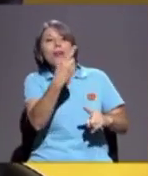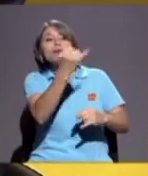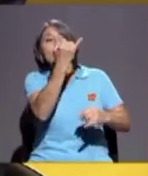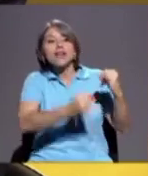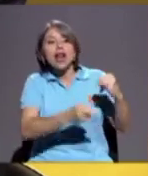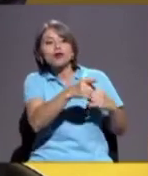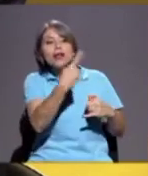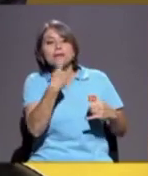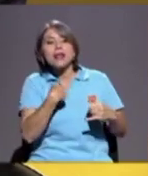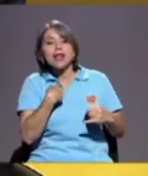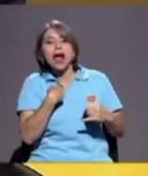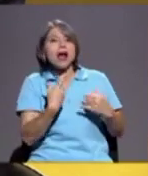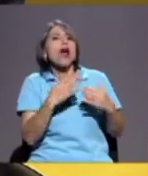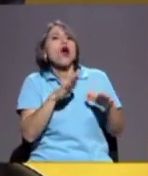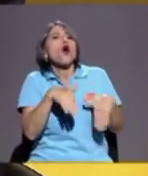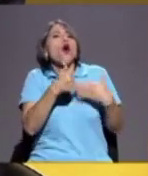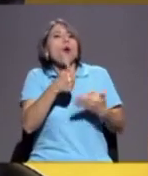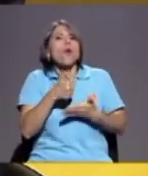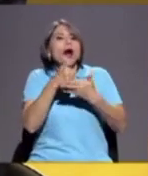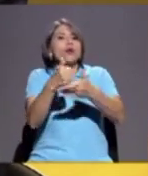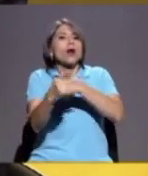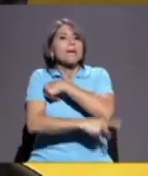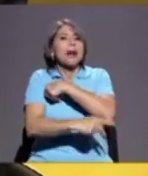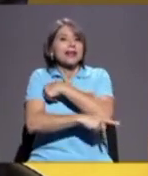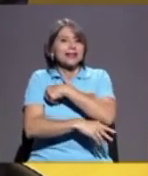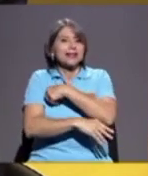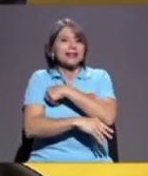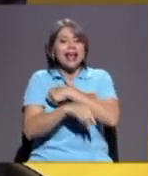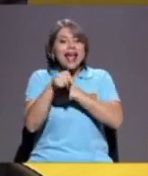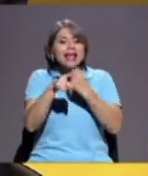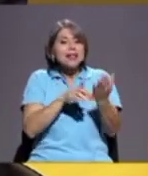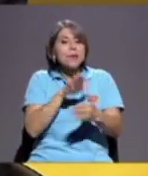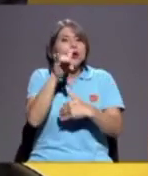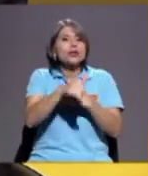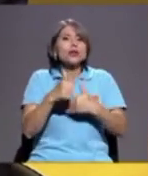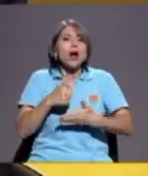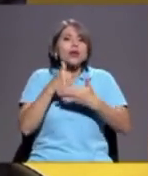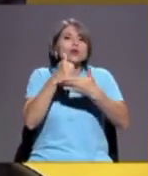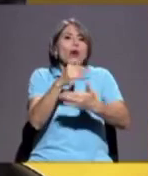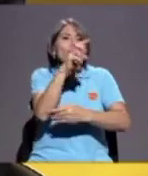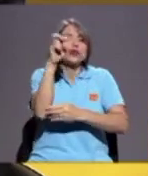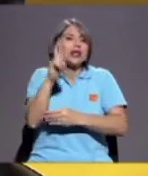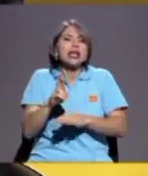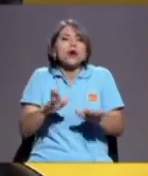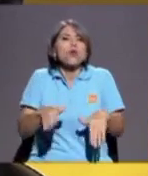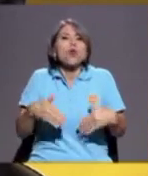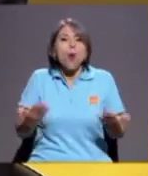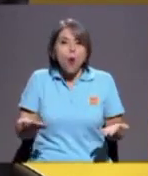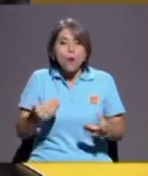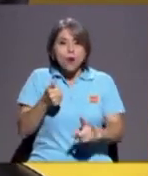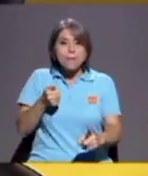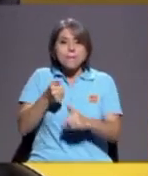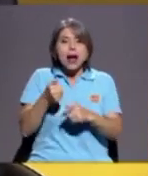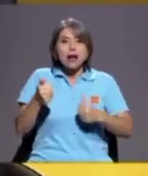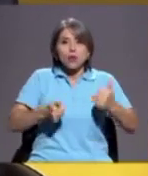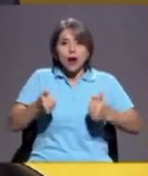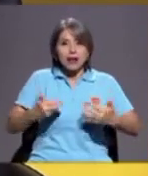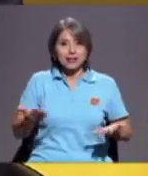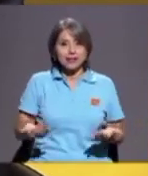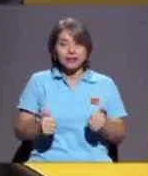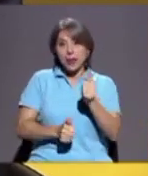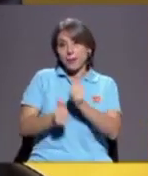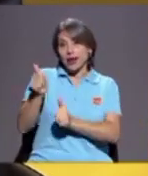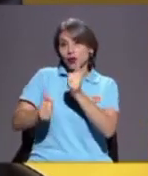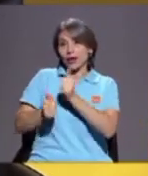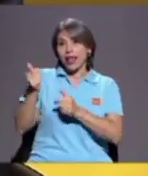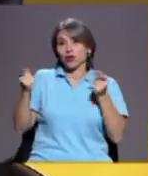país, digamos, por ejemplo a Costa Rica, cómo ese proyecto le ayudó en particular a Costa Rica, cuáles fueron los impactos. Y en la mayoría de los